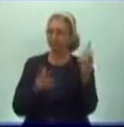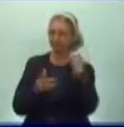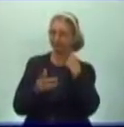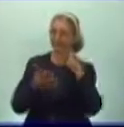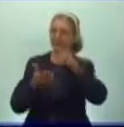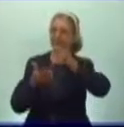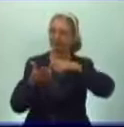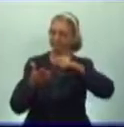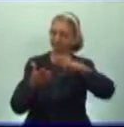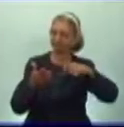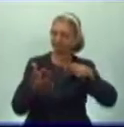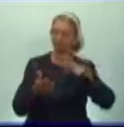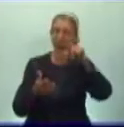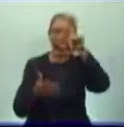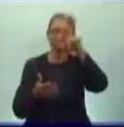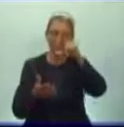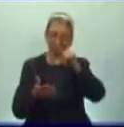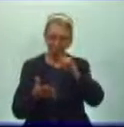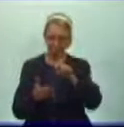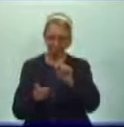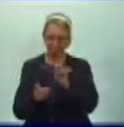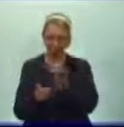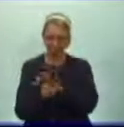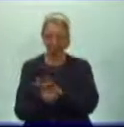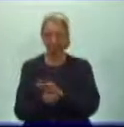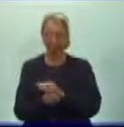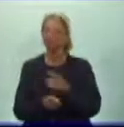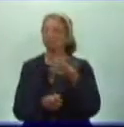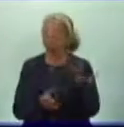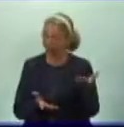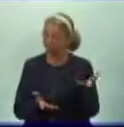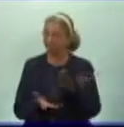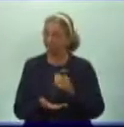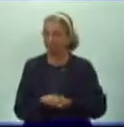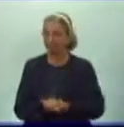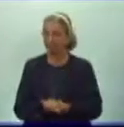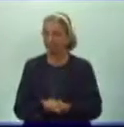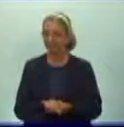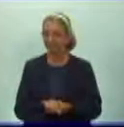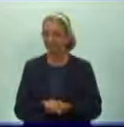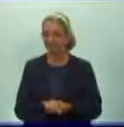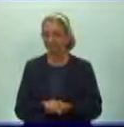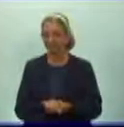se escriben con letra inicial minúscula.